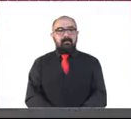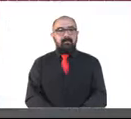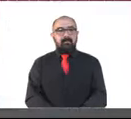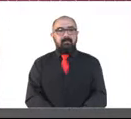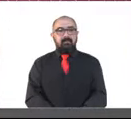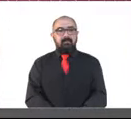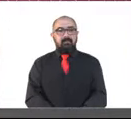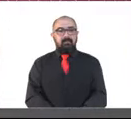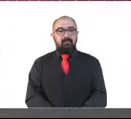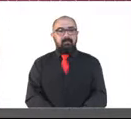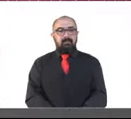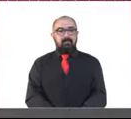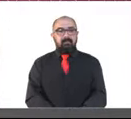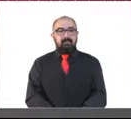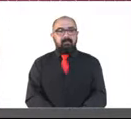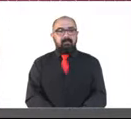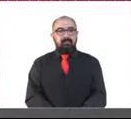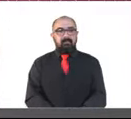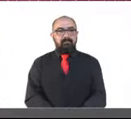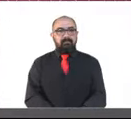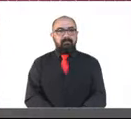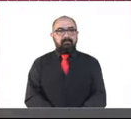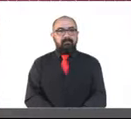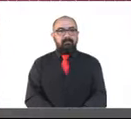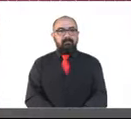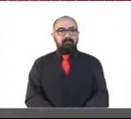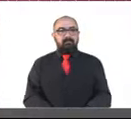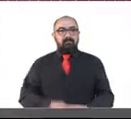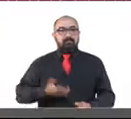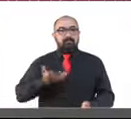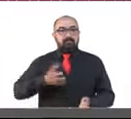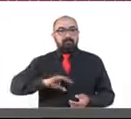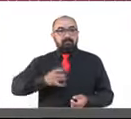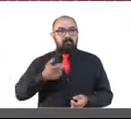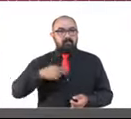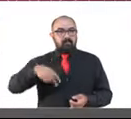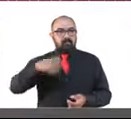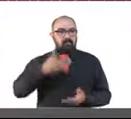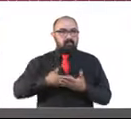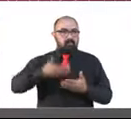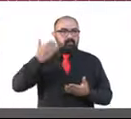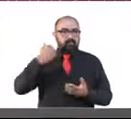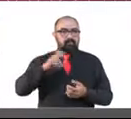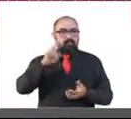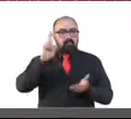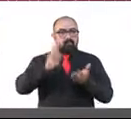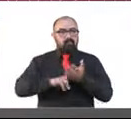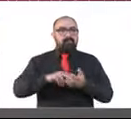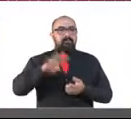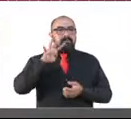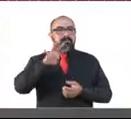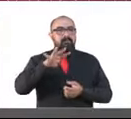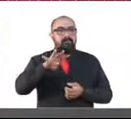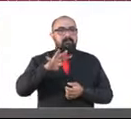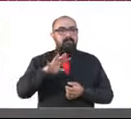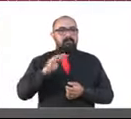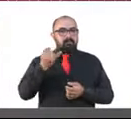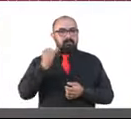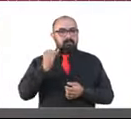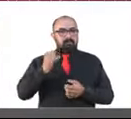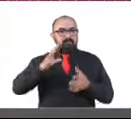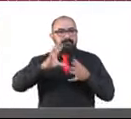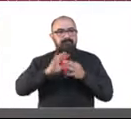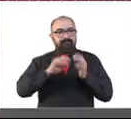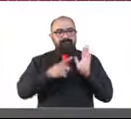son... nosotros hace, en 2019, el 5 de junio, presentamos el Programa Ambiental y de